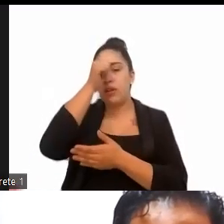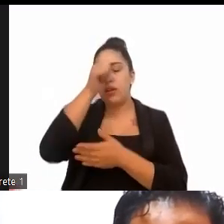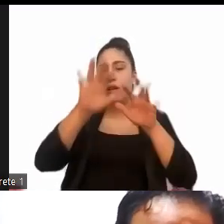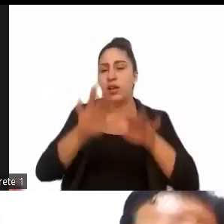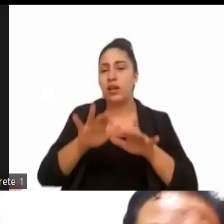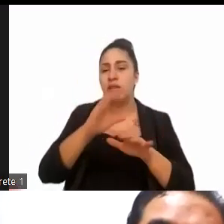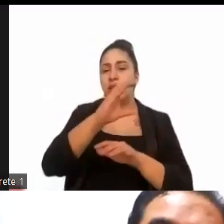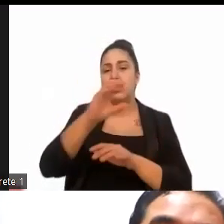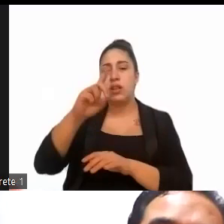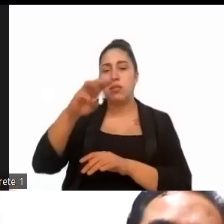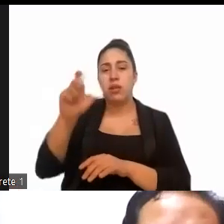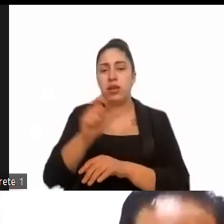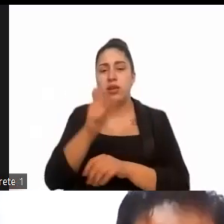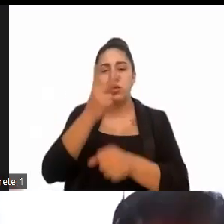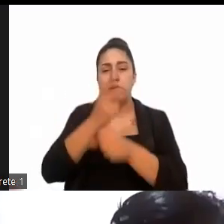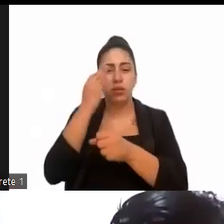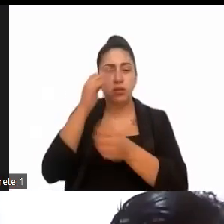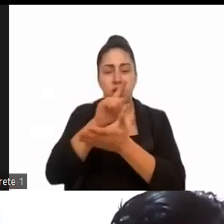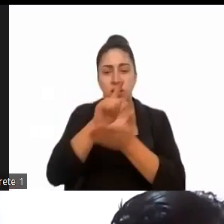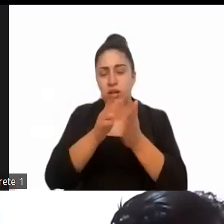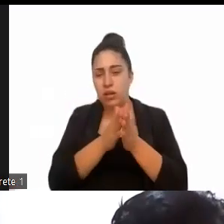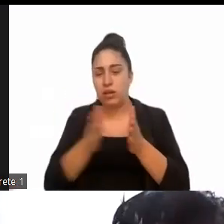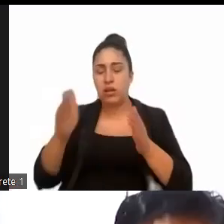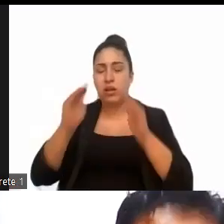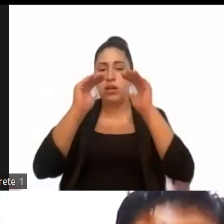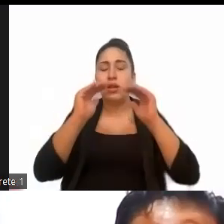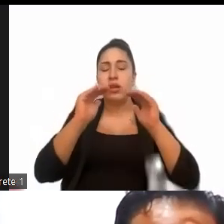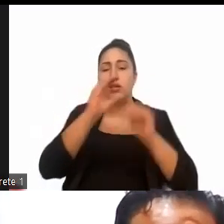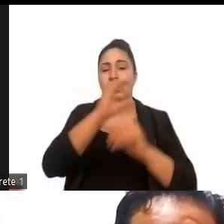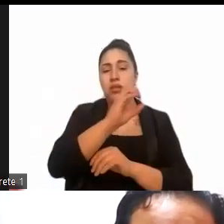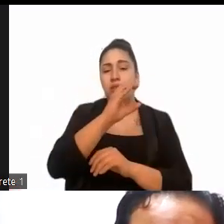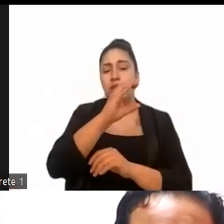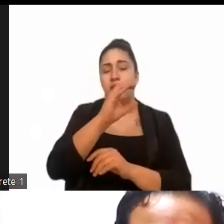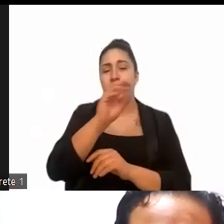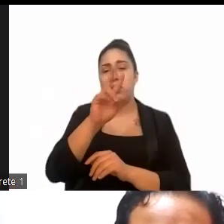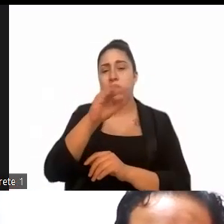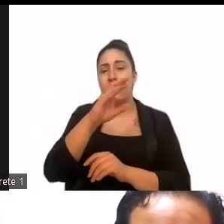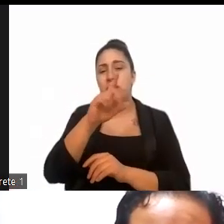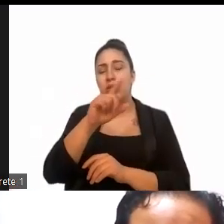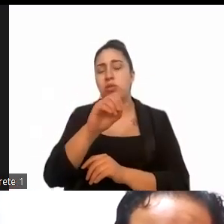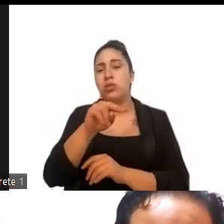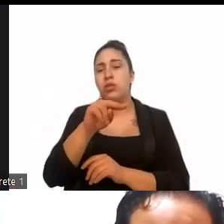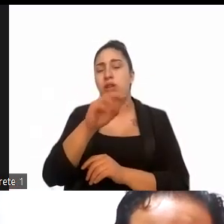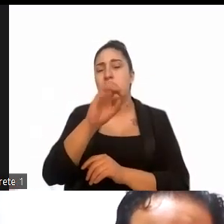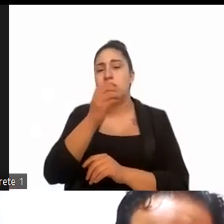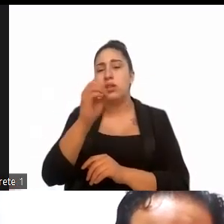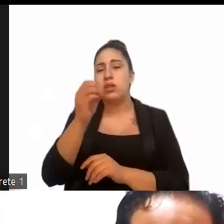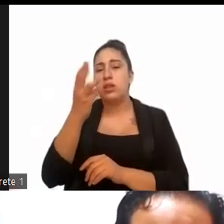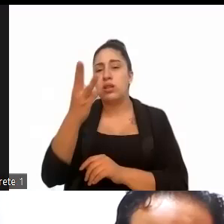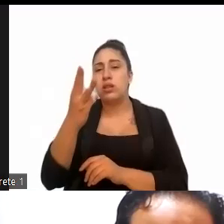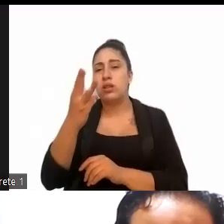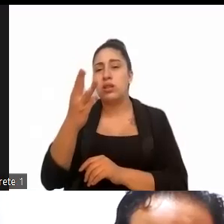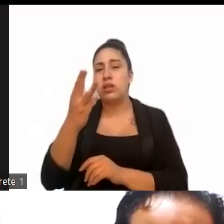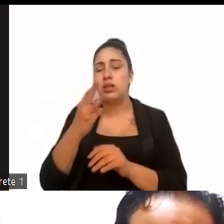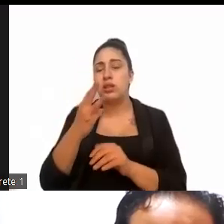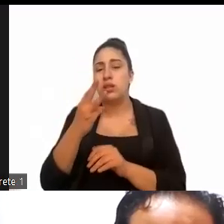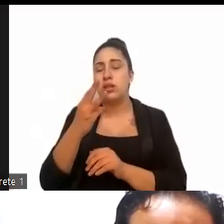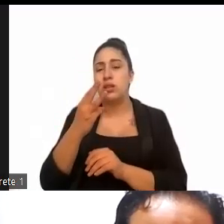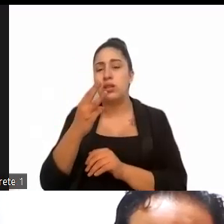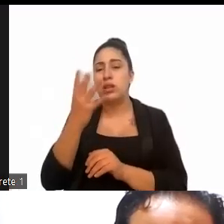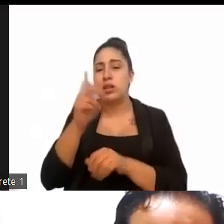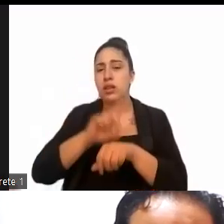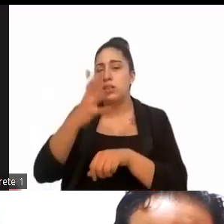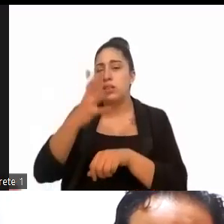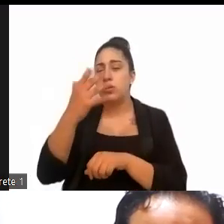legislatura, vinculación 003-2022, de fecha 5 de julio